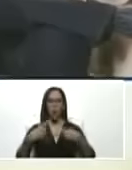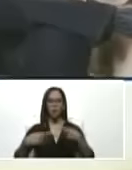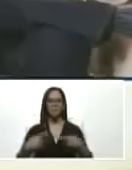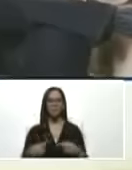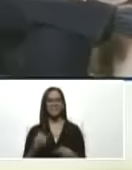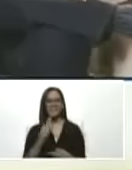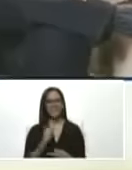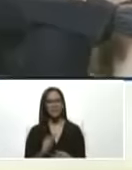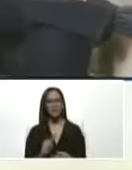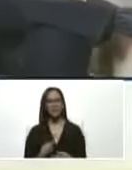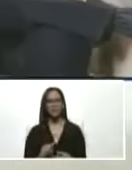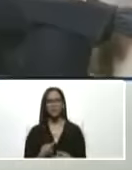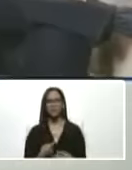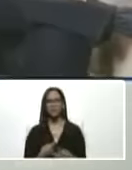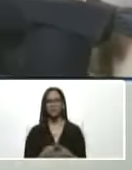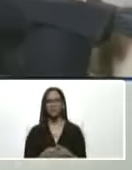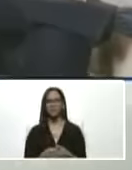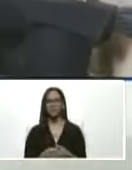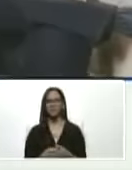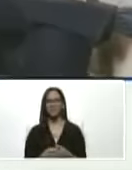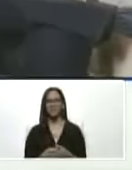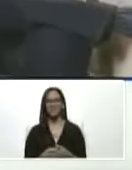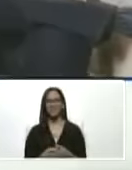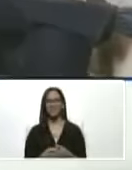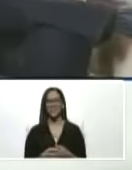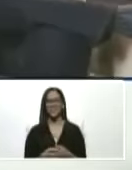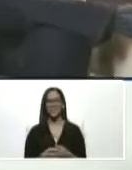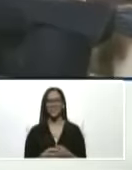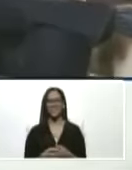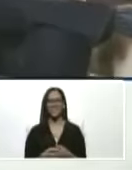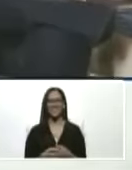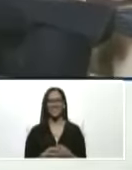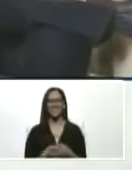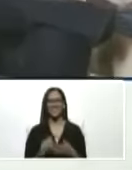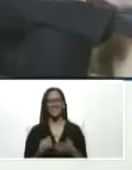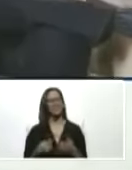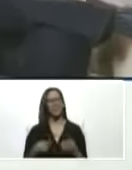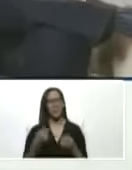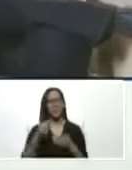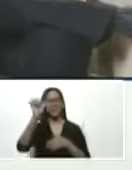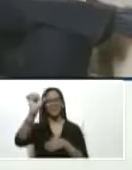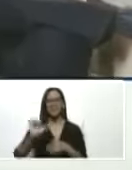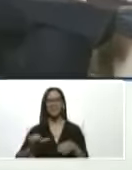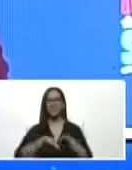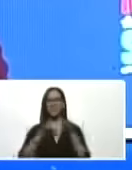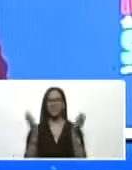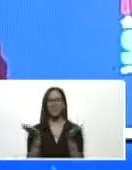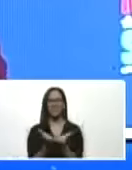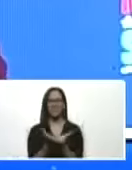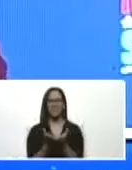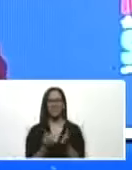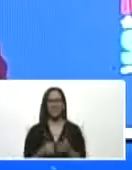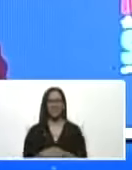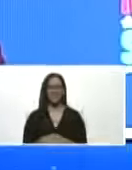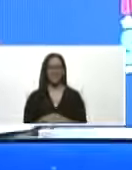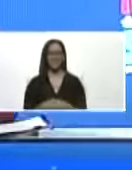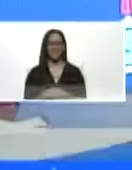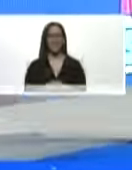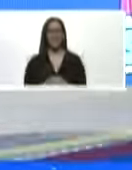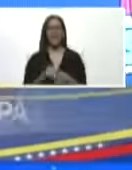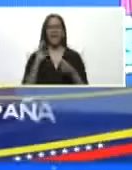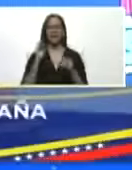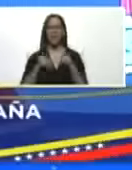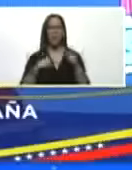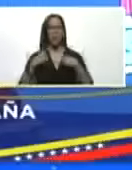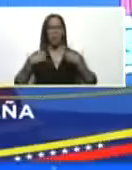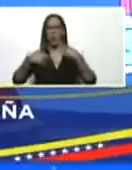dijo, los filósofos se han dedicado a interpretar el mundo, a hablar gamelote durante